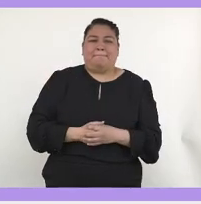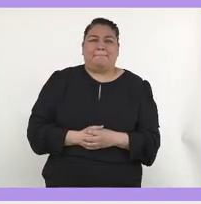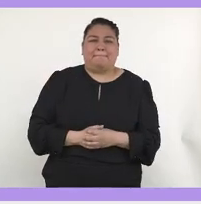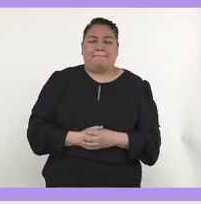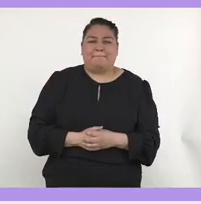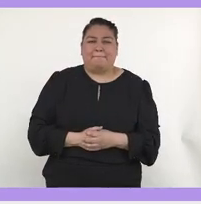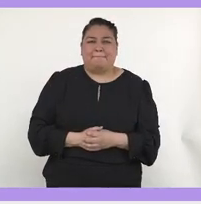muchísimas